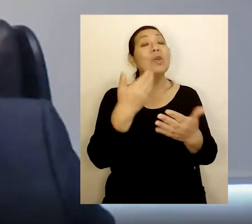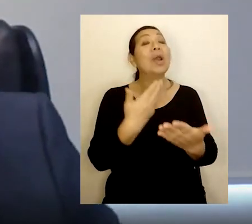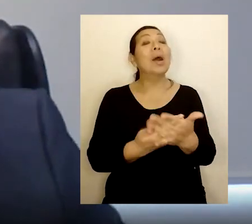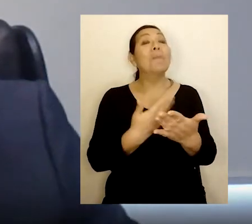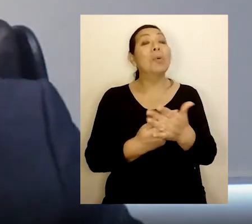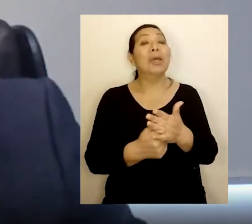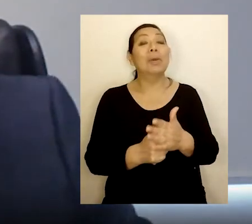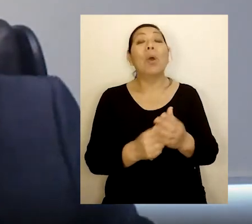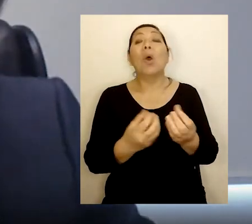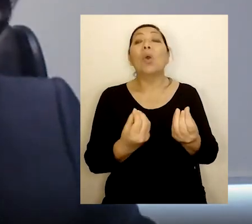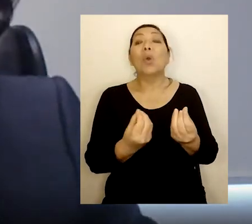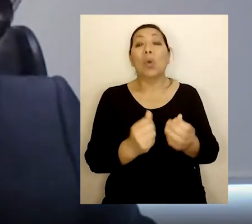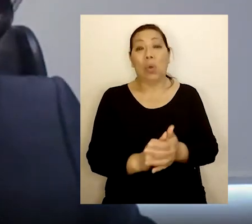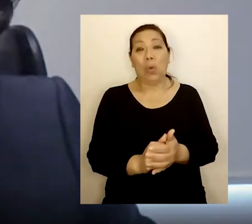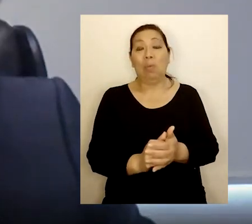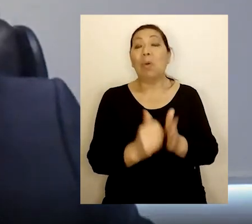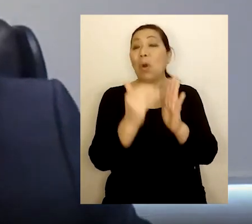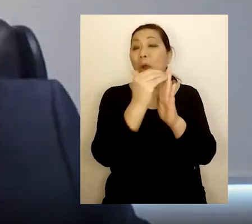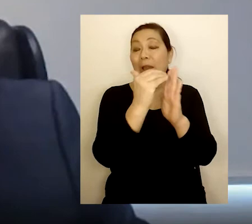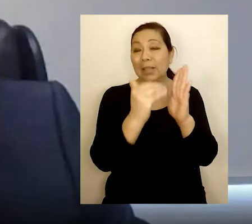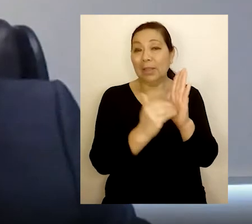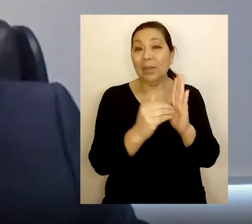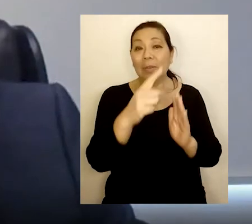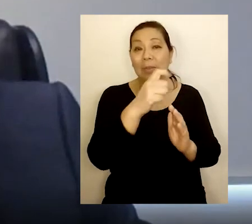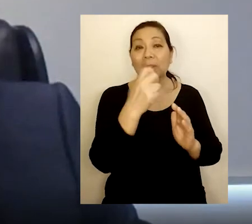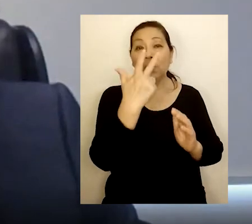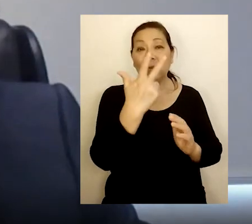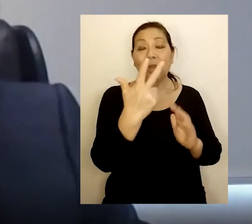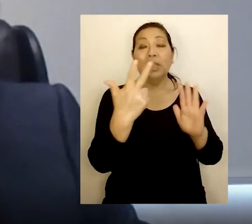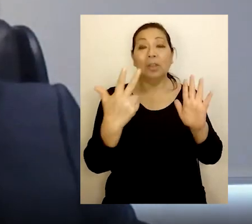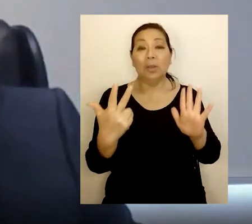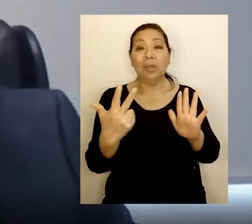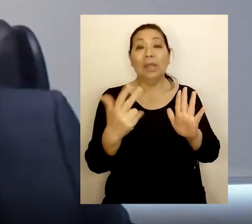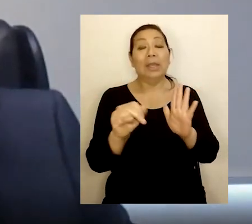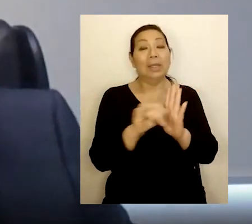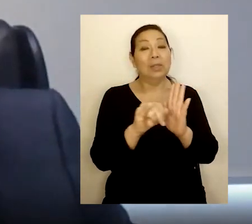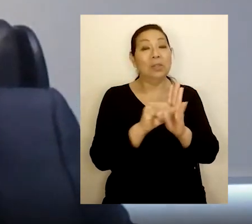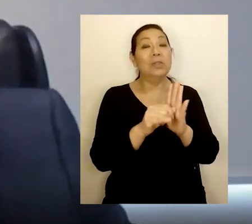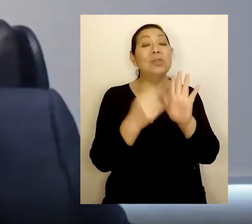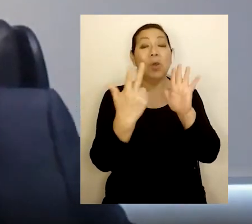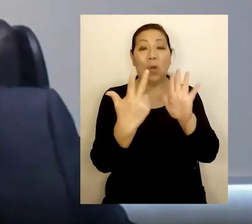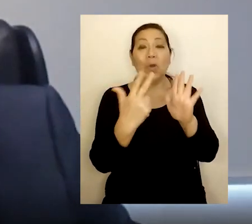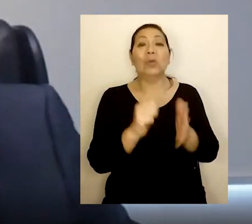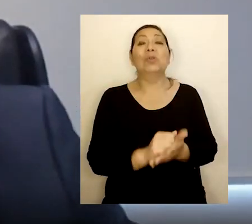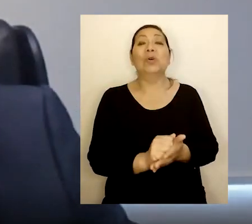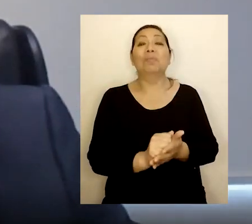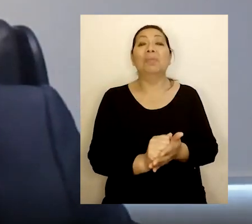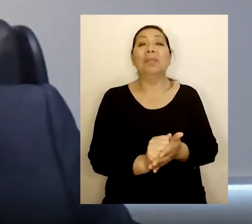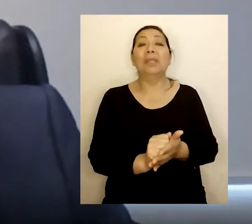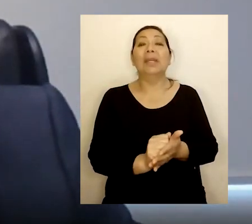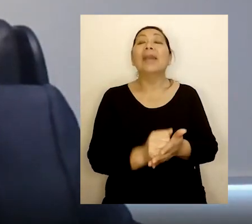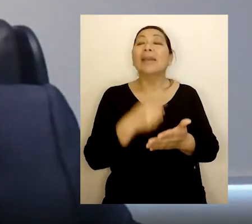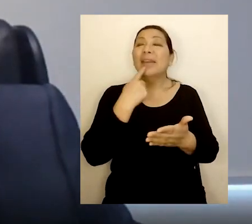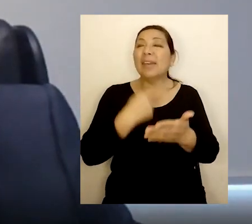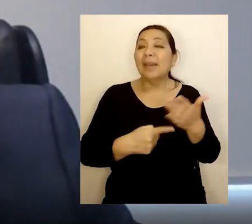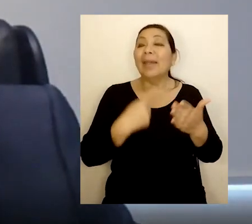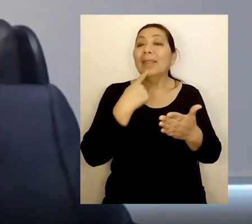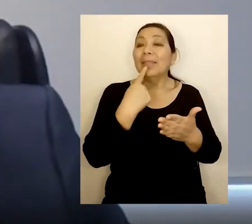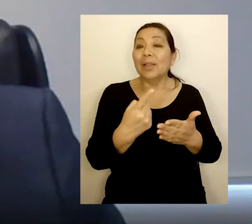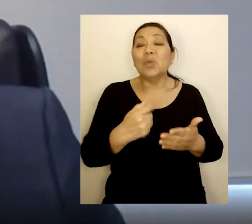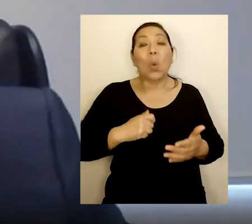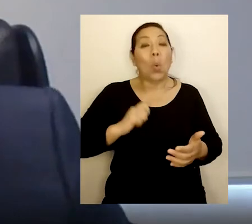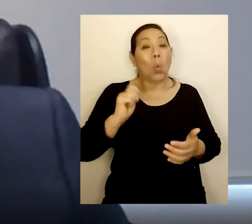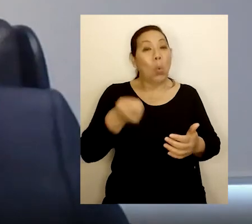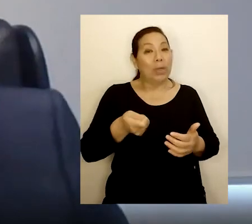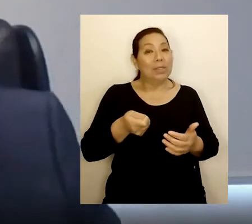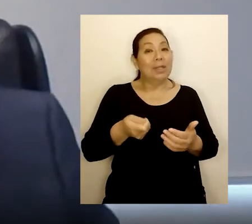prueba, así como el artículo 138, inciso 8, que proscribe que un juez